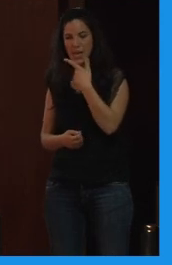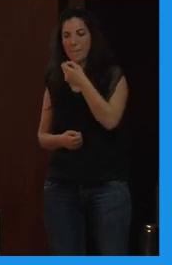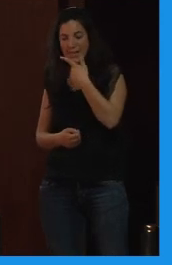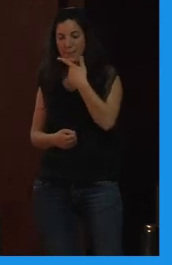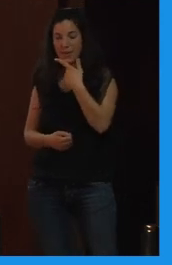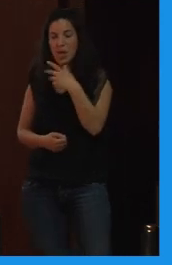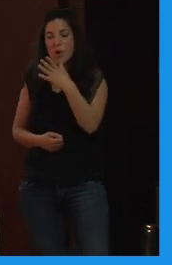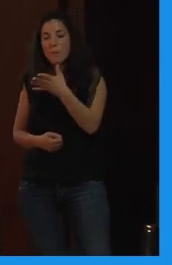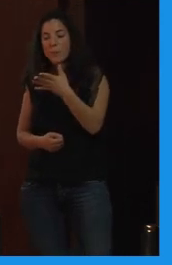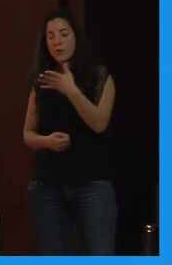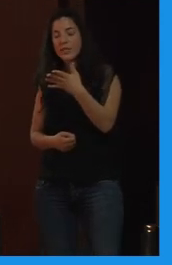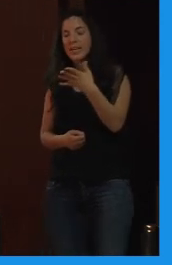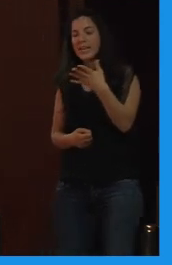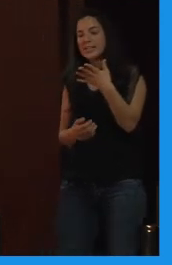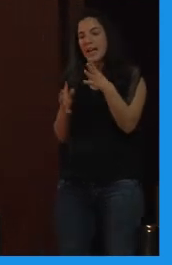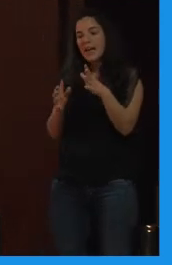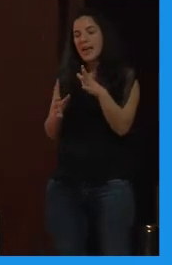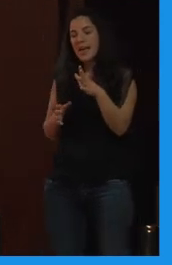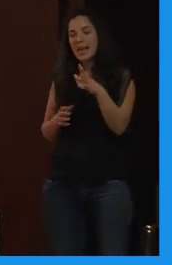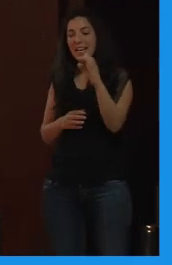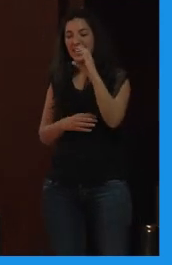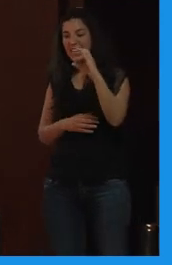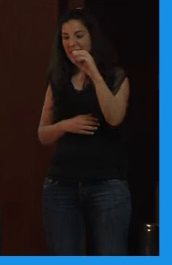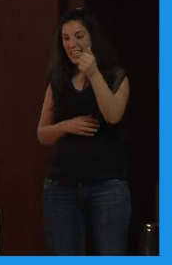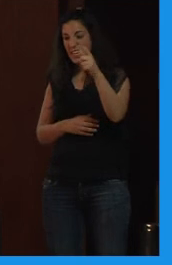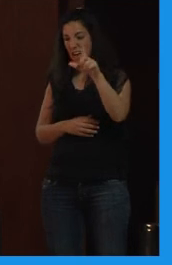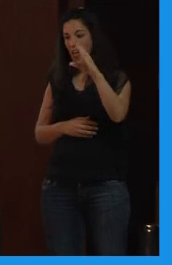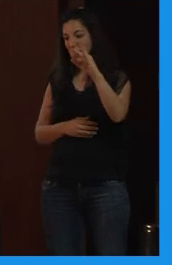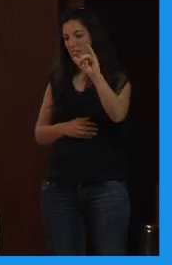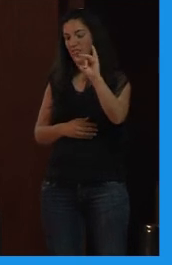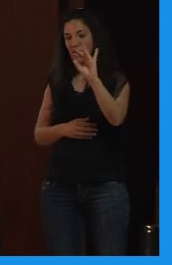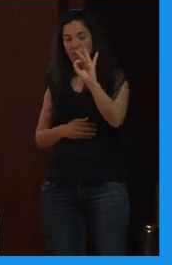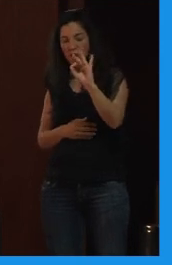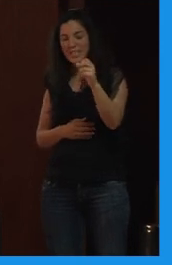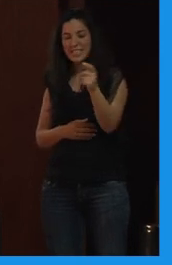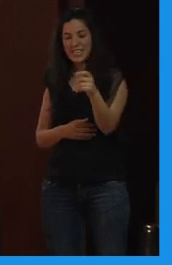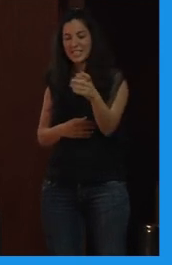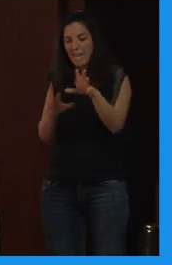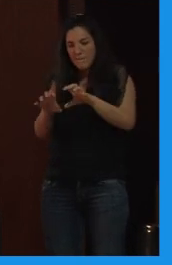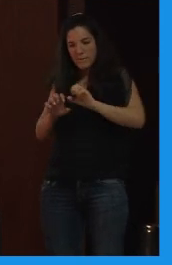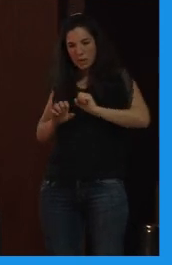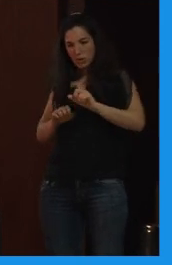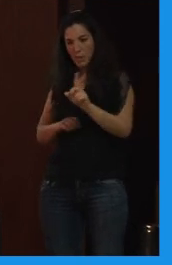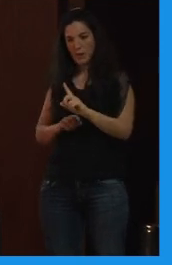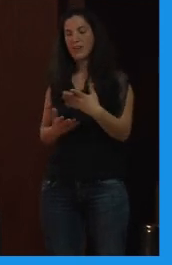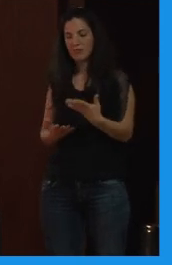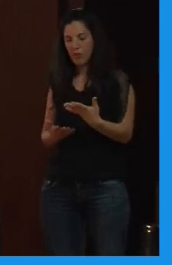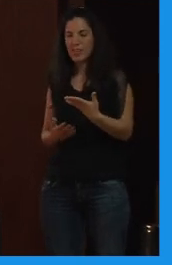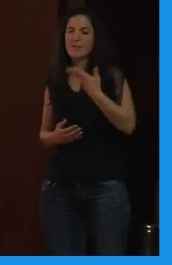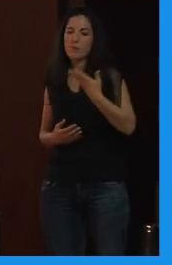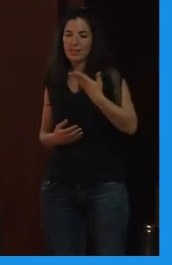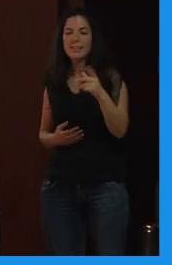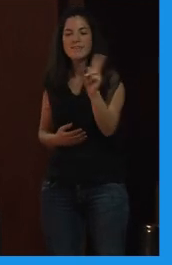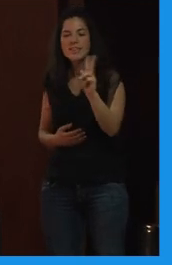si no se absorbe el calcio, puede agravarse la osteopenia y osteoporosis, que también es muy frecuente la